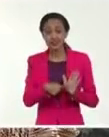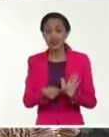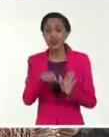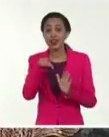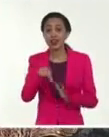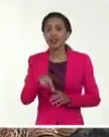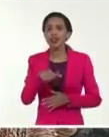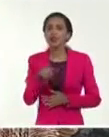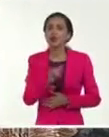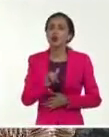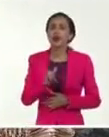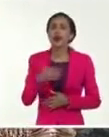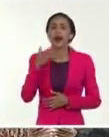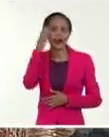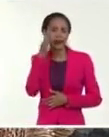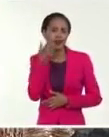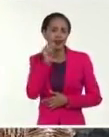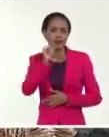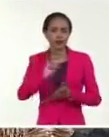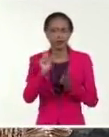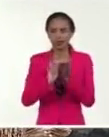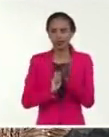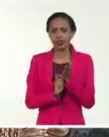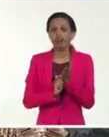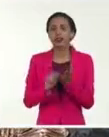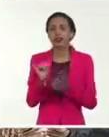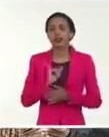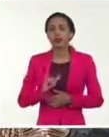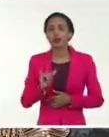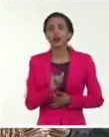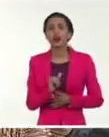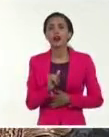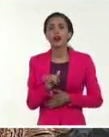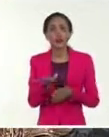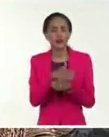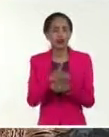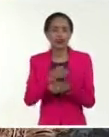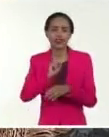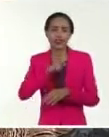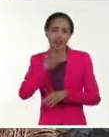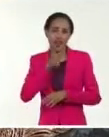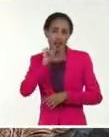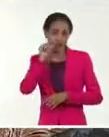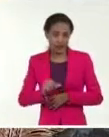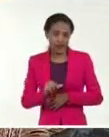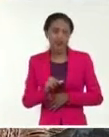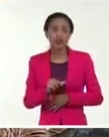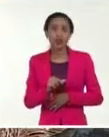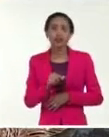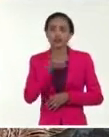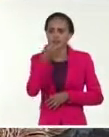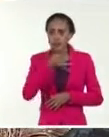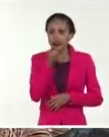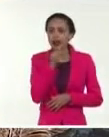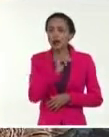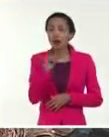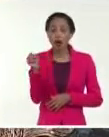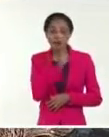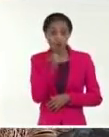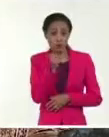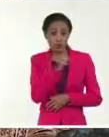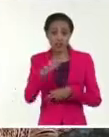de comentarios donde se dedica espacio a Vicente Feliu, a Lázaro García y también algunos de los conciertos